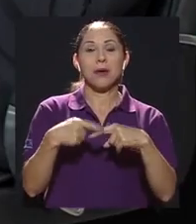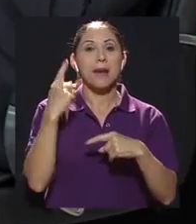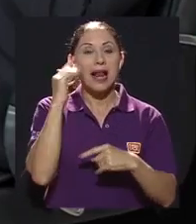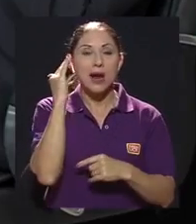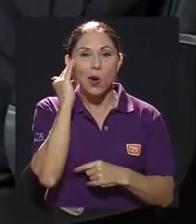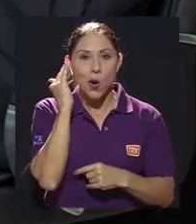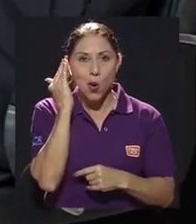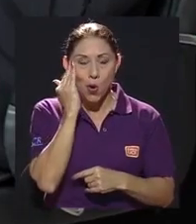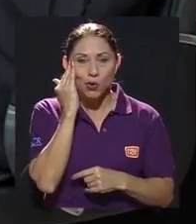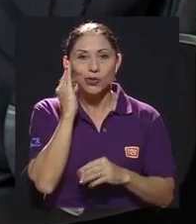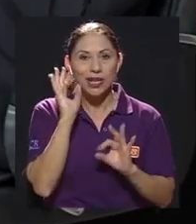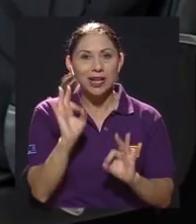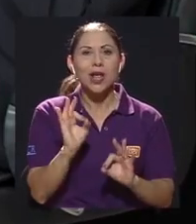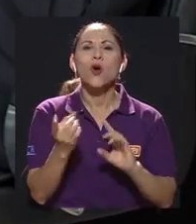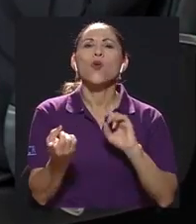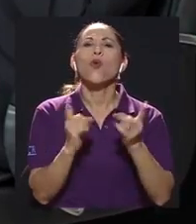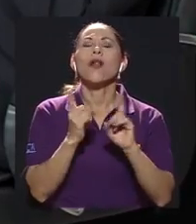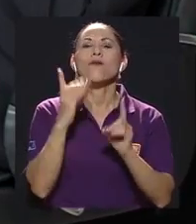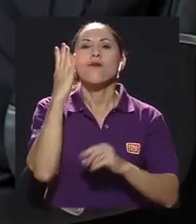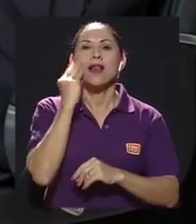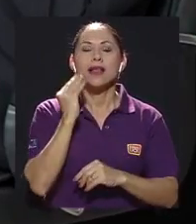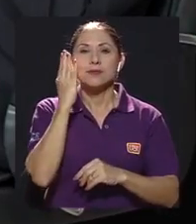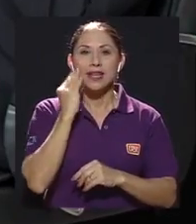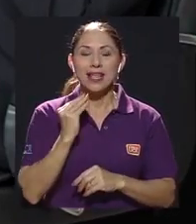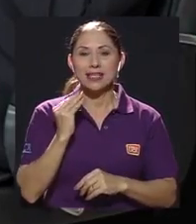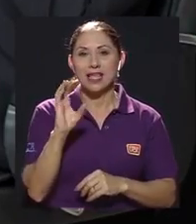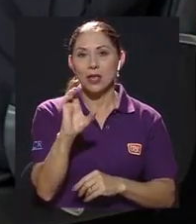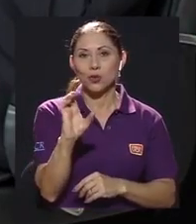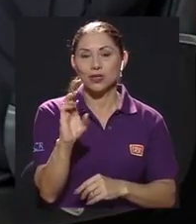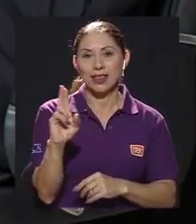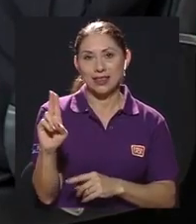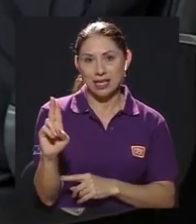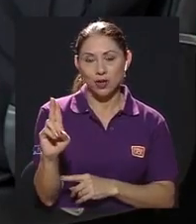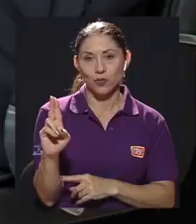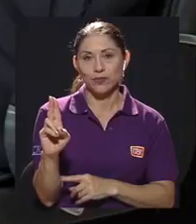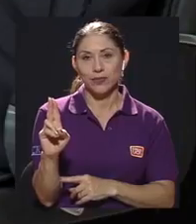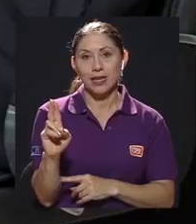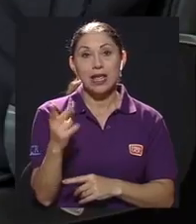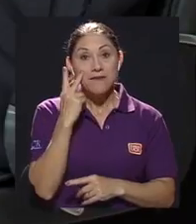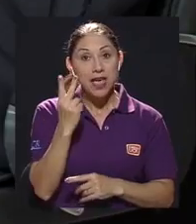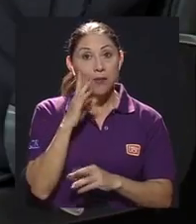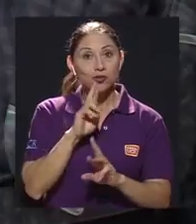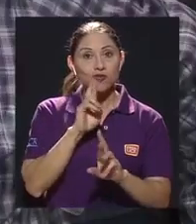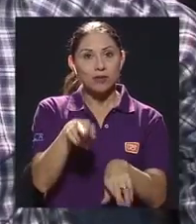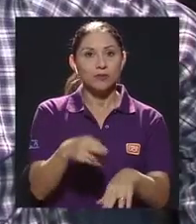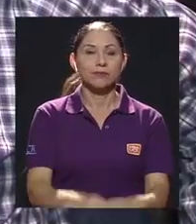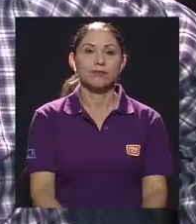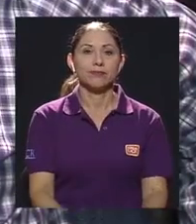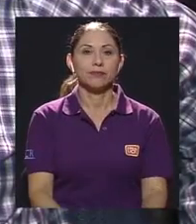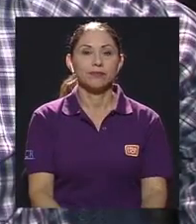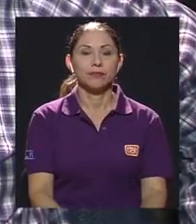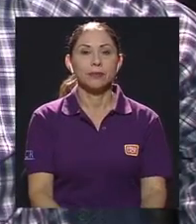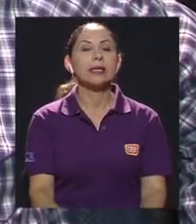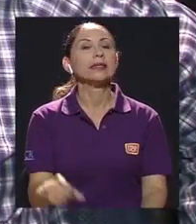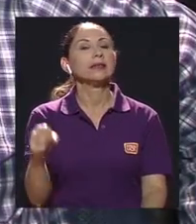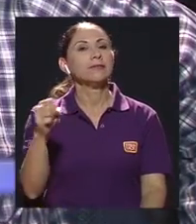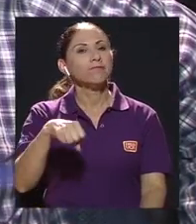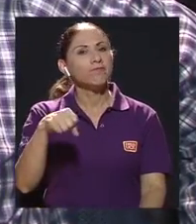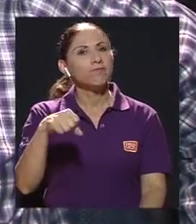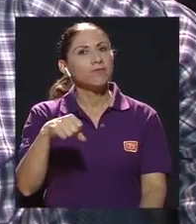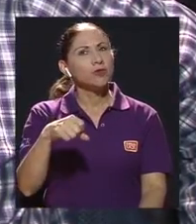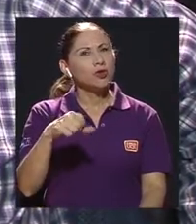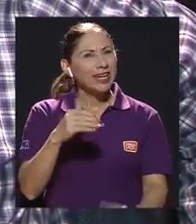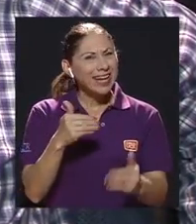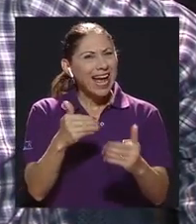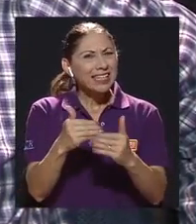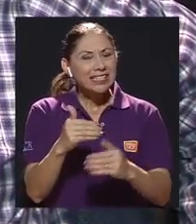conocer específicamente cuál fue la experiencia de don Constantino y veamos su respuesta. Fui casi